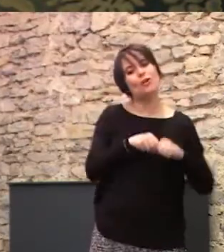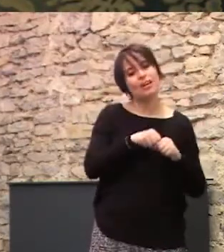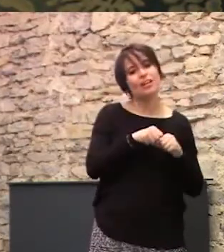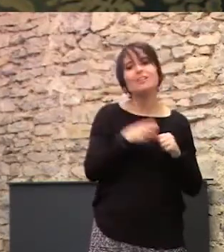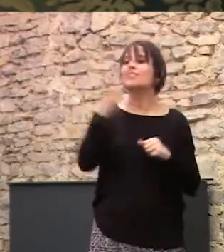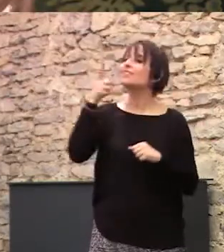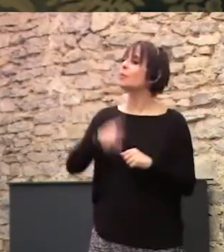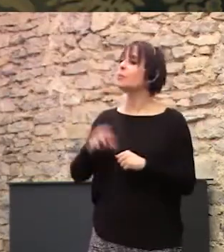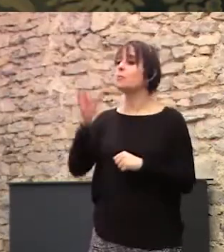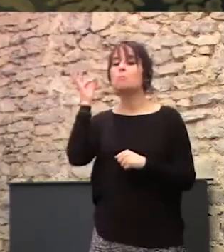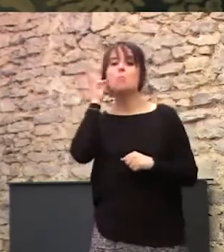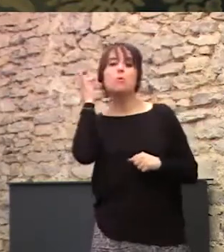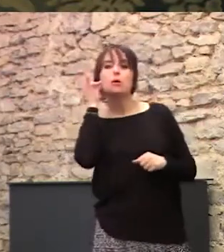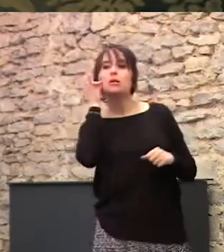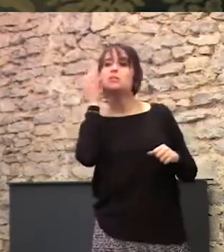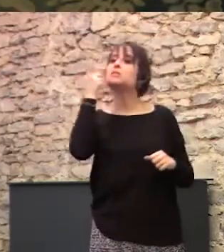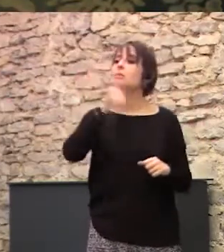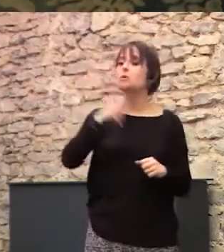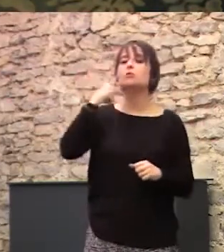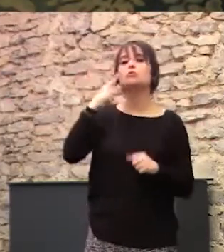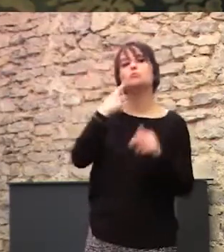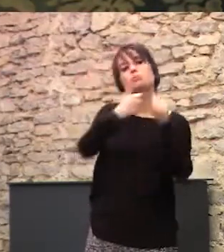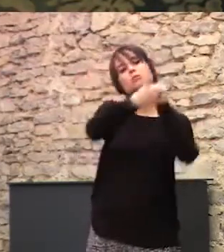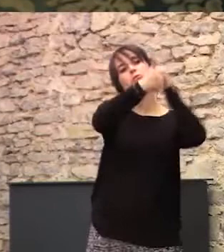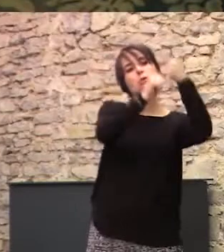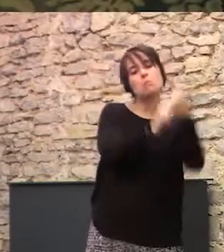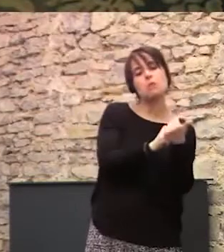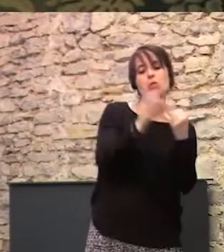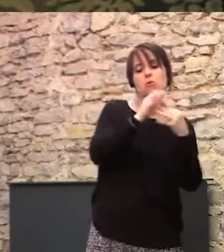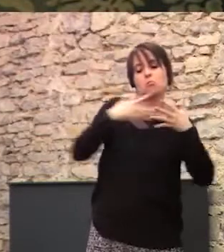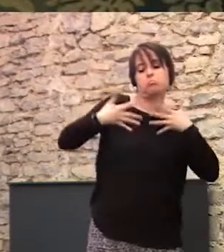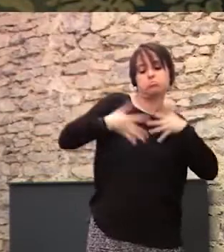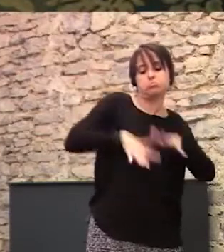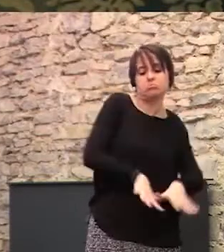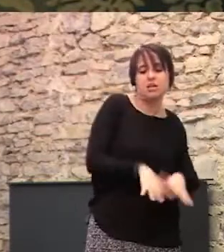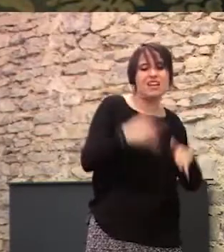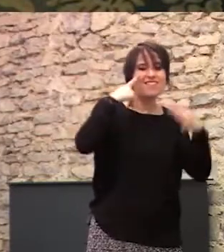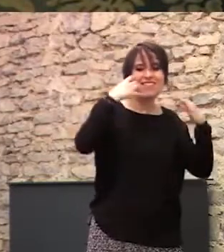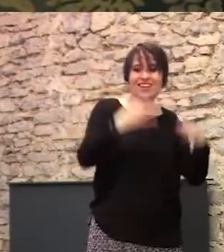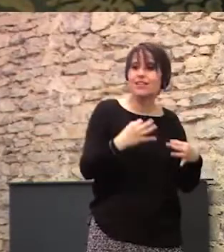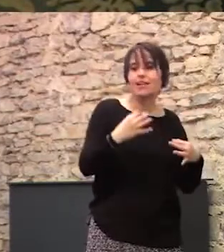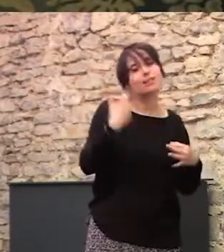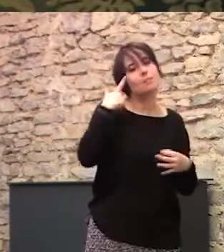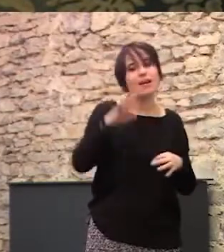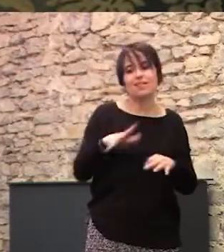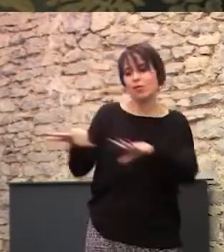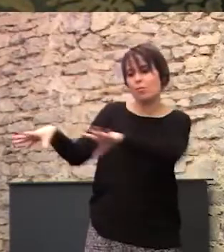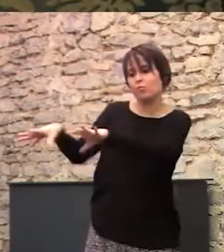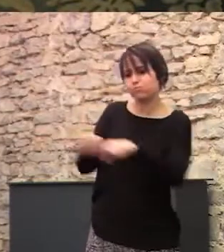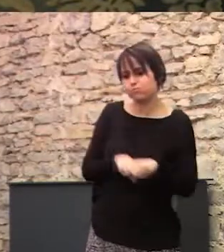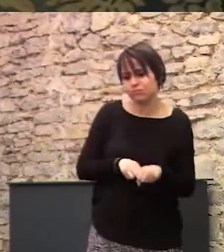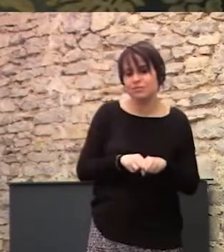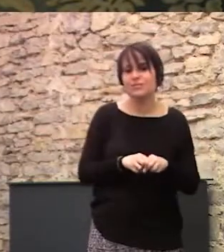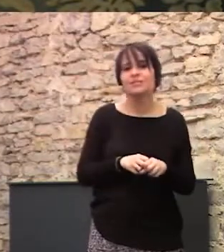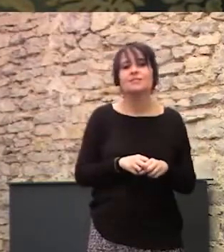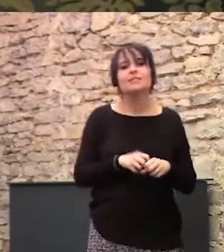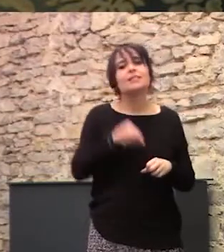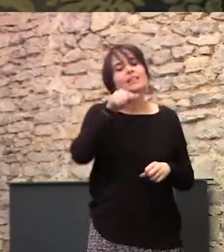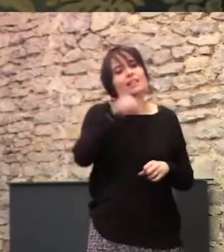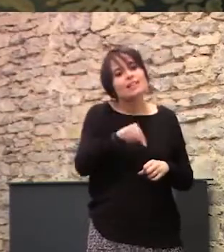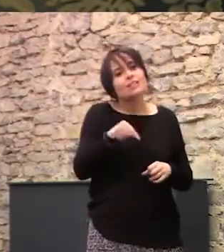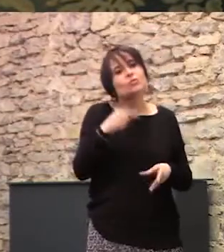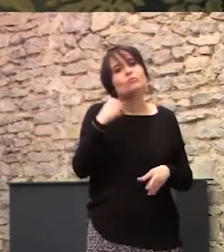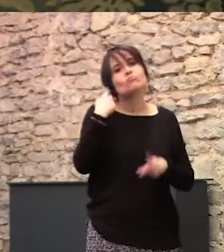también han copiado o han interiorizado esas prácticas, ¿no? Yo creo que son aspectos que tenemos que